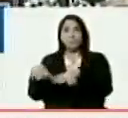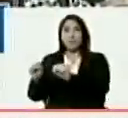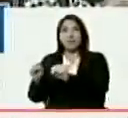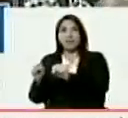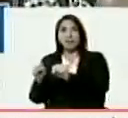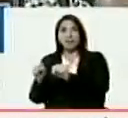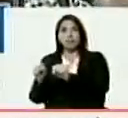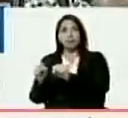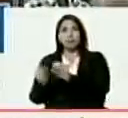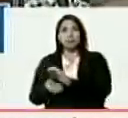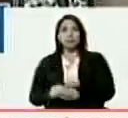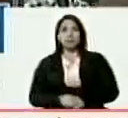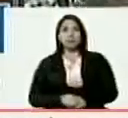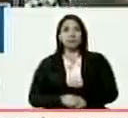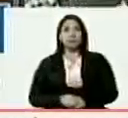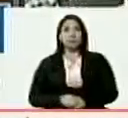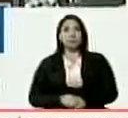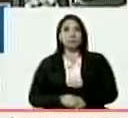tan